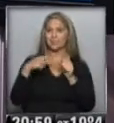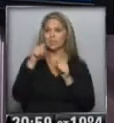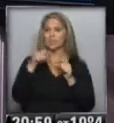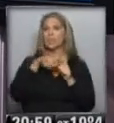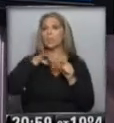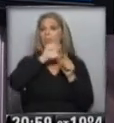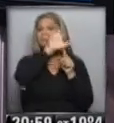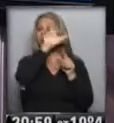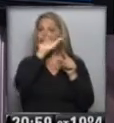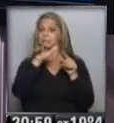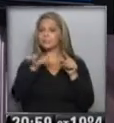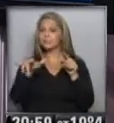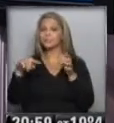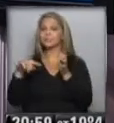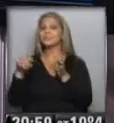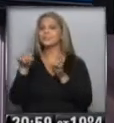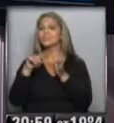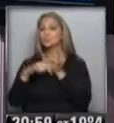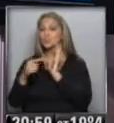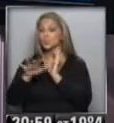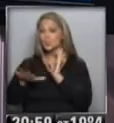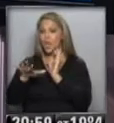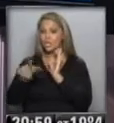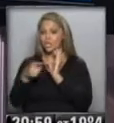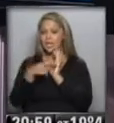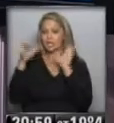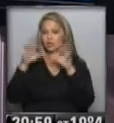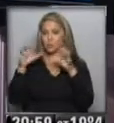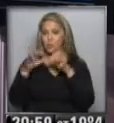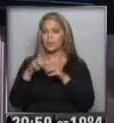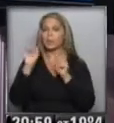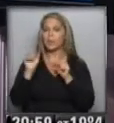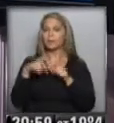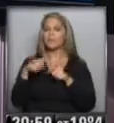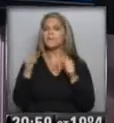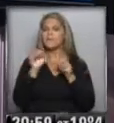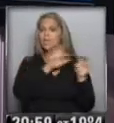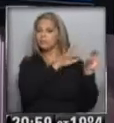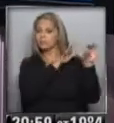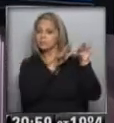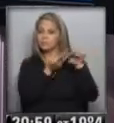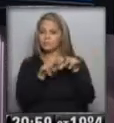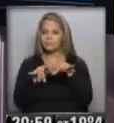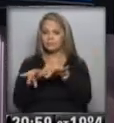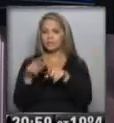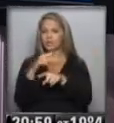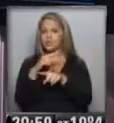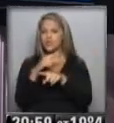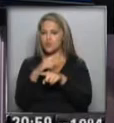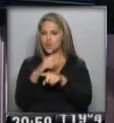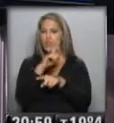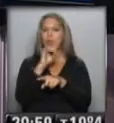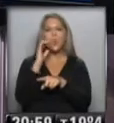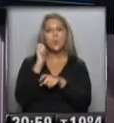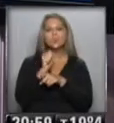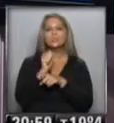litoral, que luego se irán trasladando hacia el norte y centro de la provincia de Buenos Aires. Y por otro lado, ingresa aire frío, un poquito más fresco, por el sur de